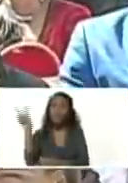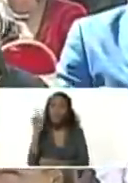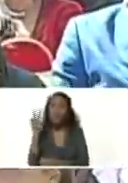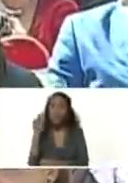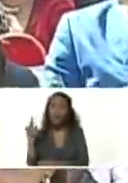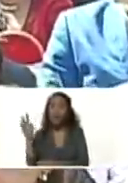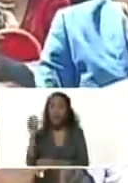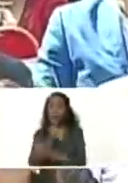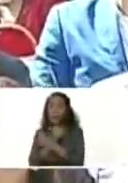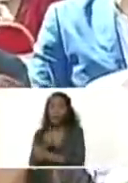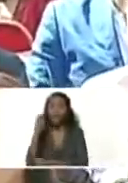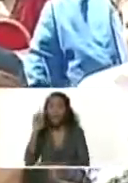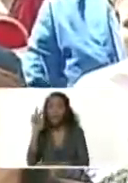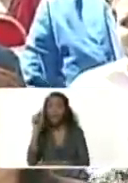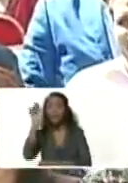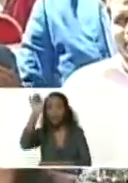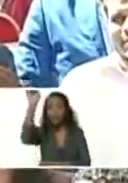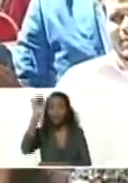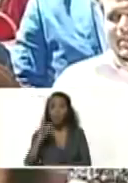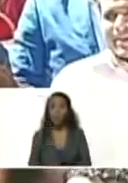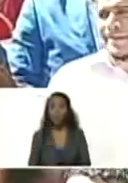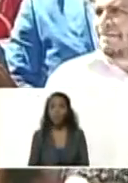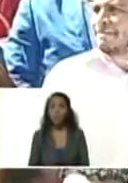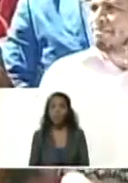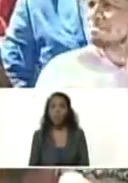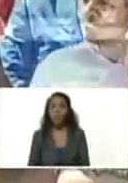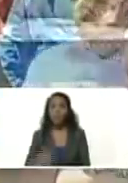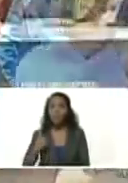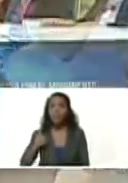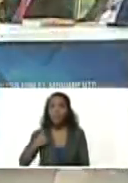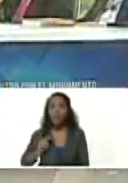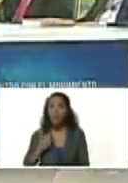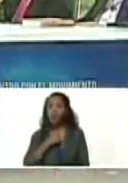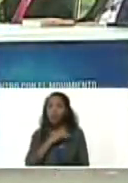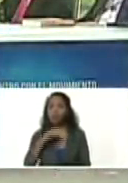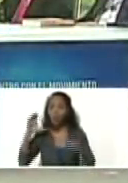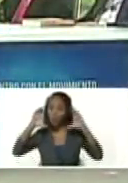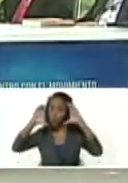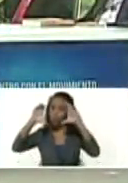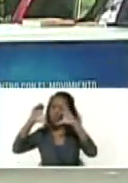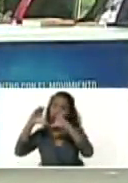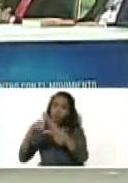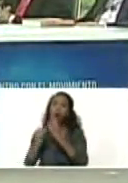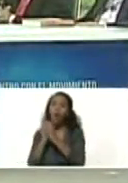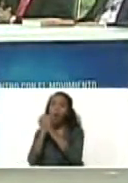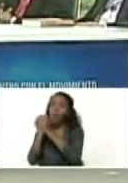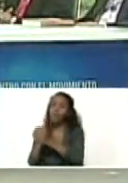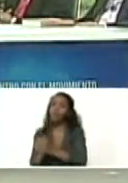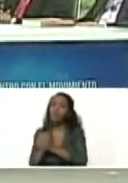el futuro. Y tenemos nosotros que concentrar nuestra oración,